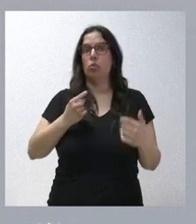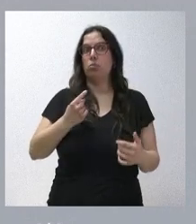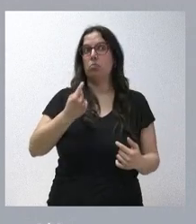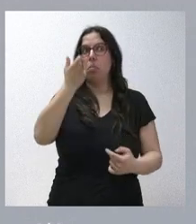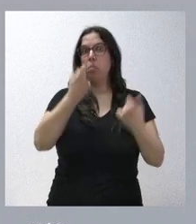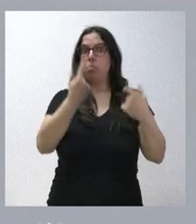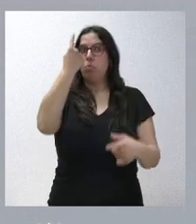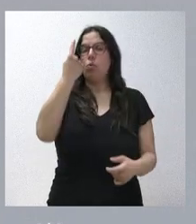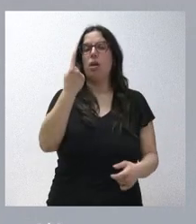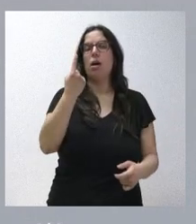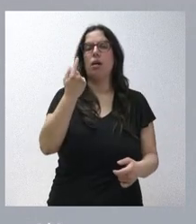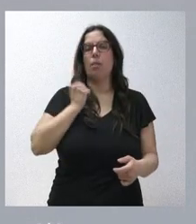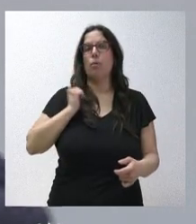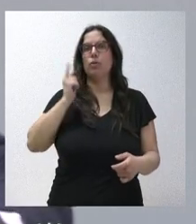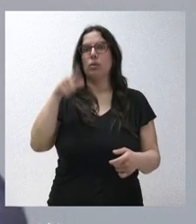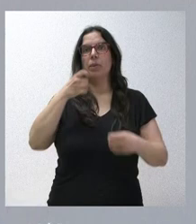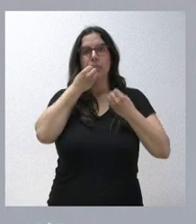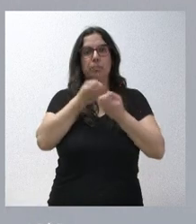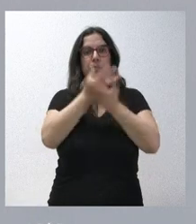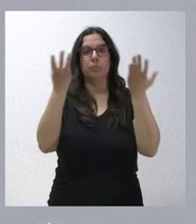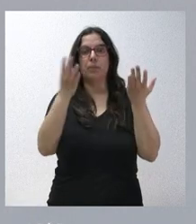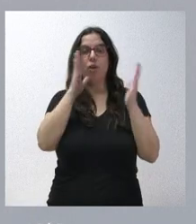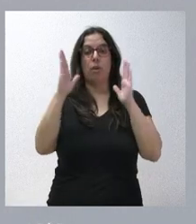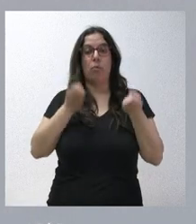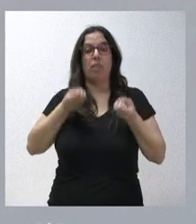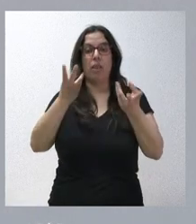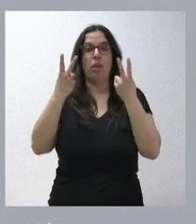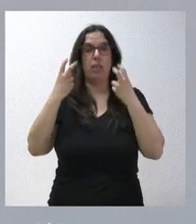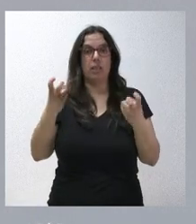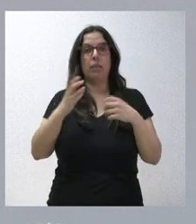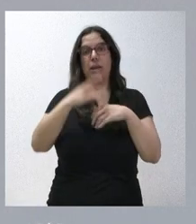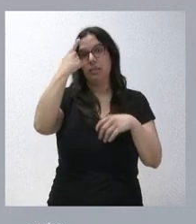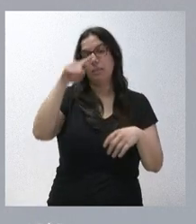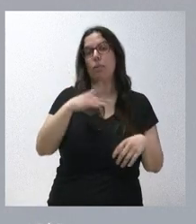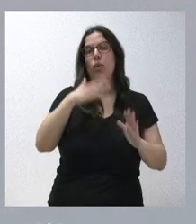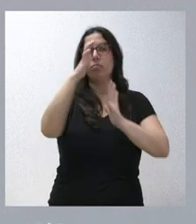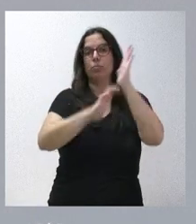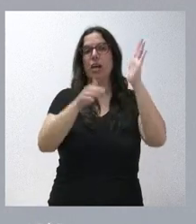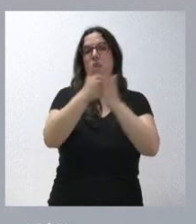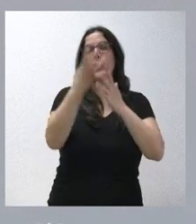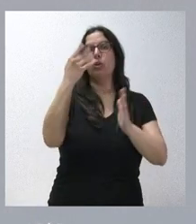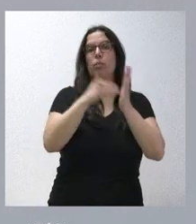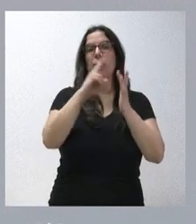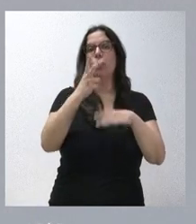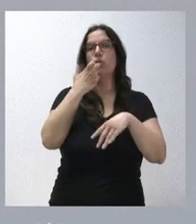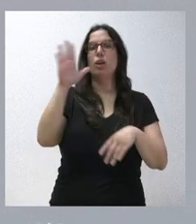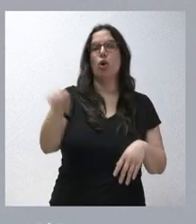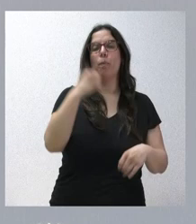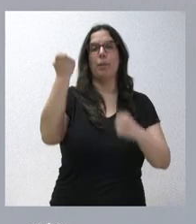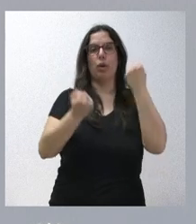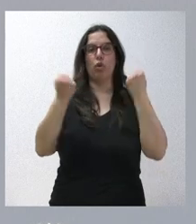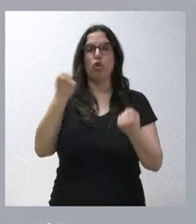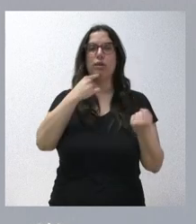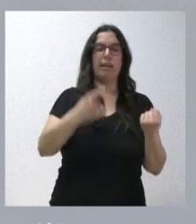específica y aprovecho la ocasión también que está en la declaración de la renta para significarlo de 4,000 por la adquisición de un vehículo